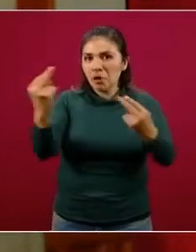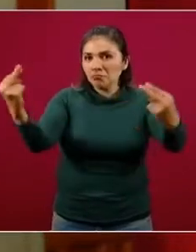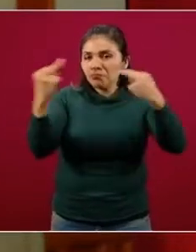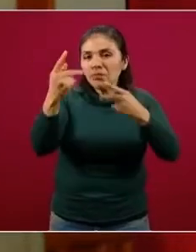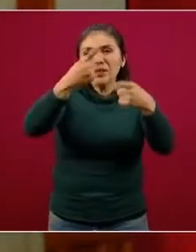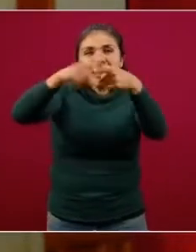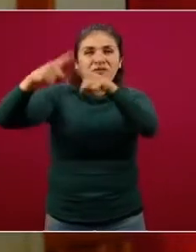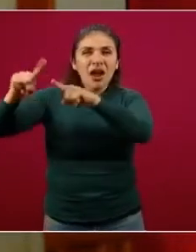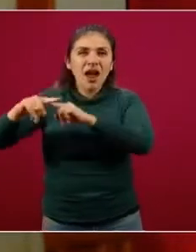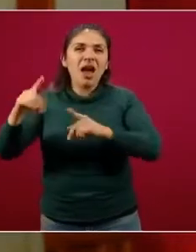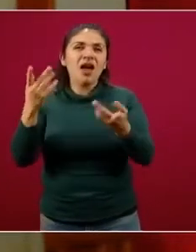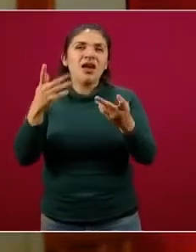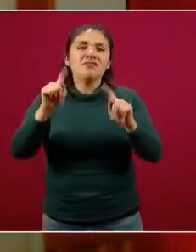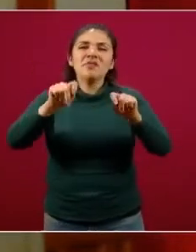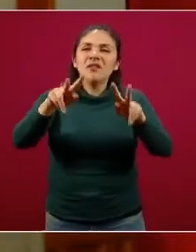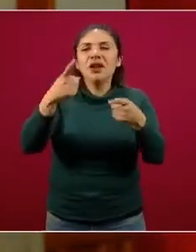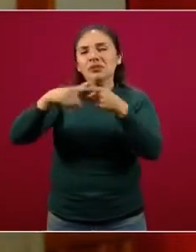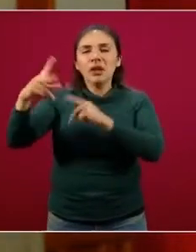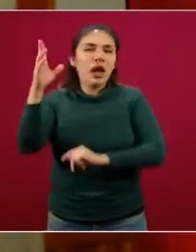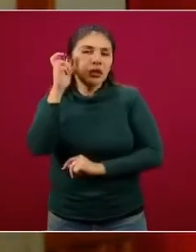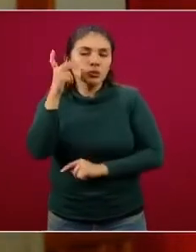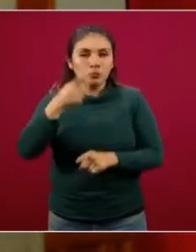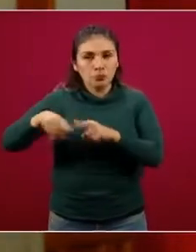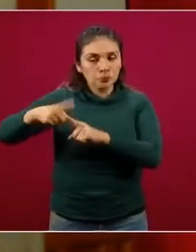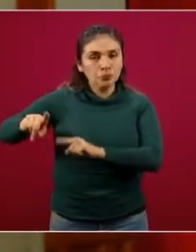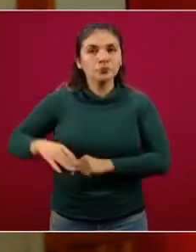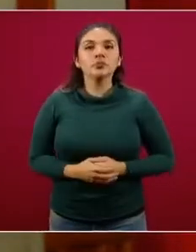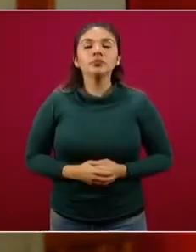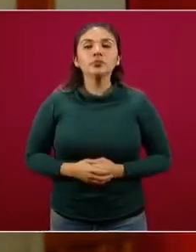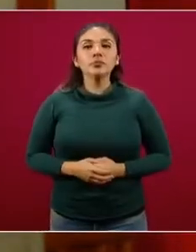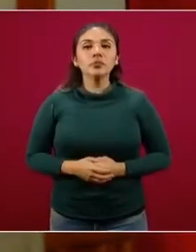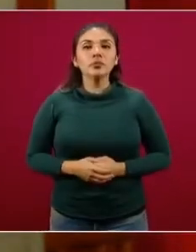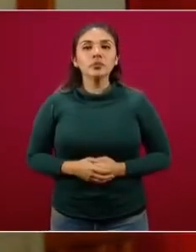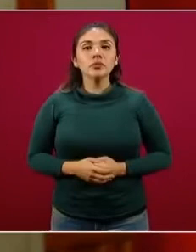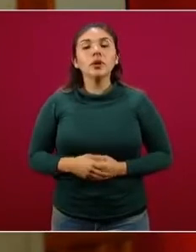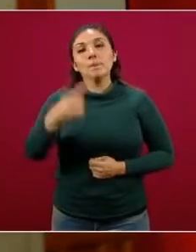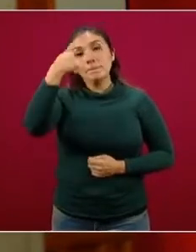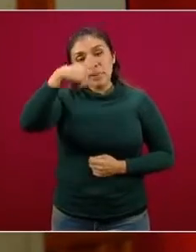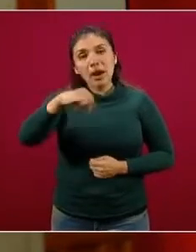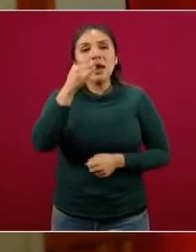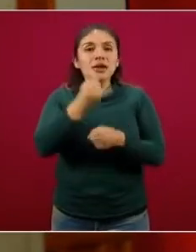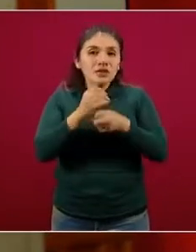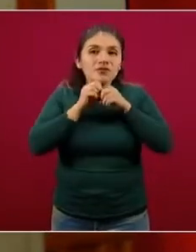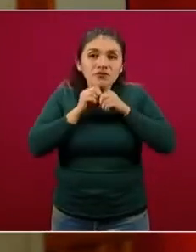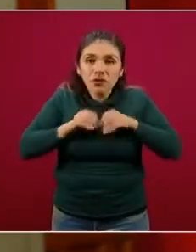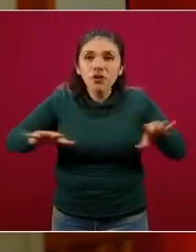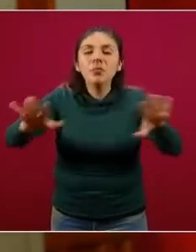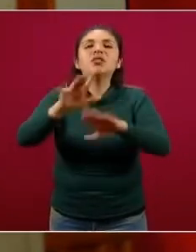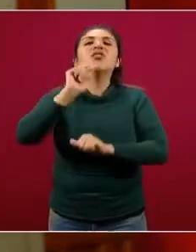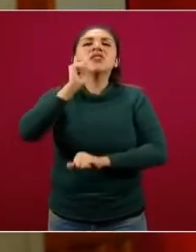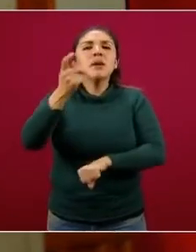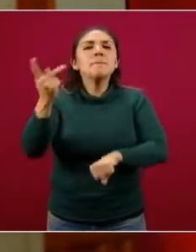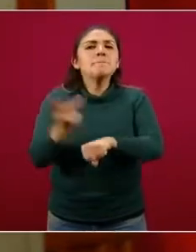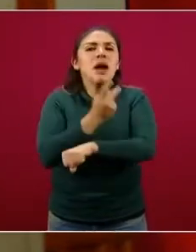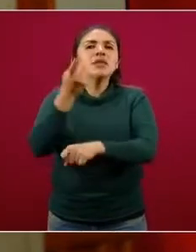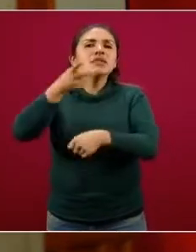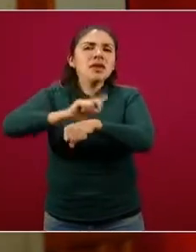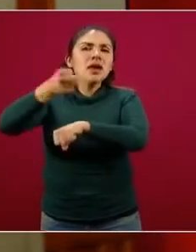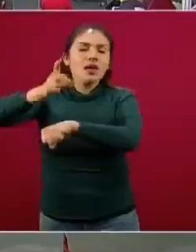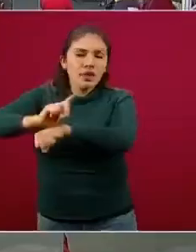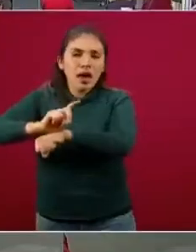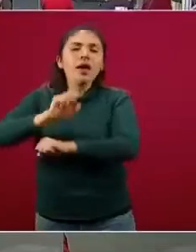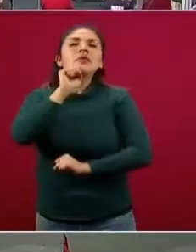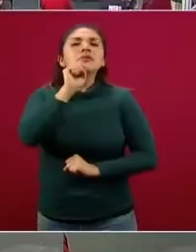de los diferentes medios nos escuchan y dando la información, las actualizaciones del día a día, pero además